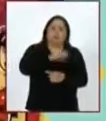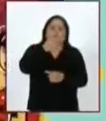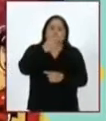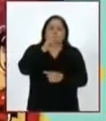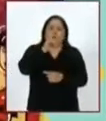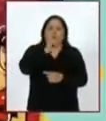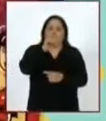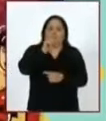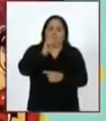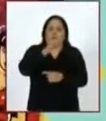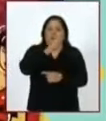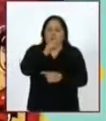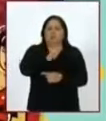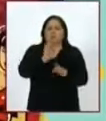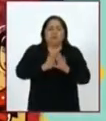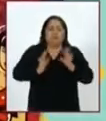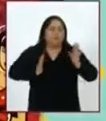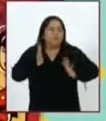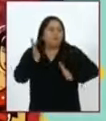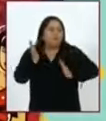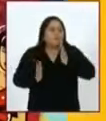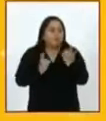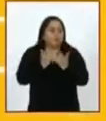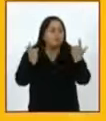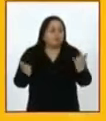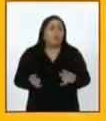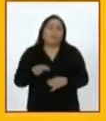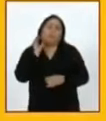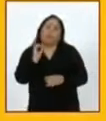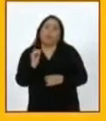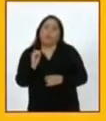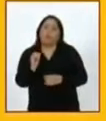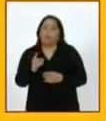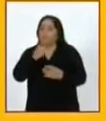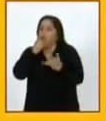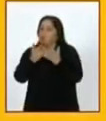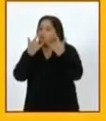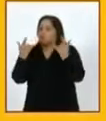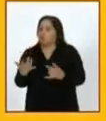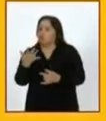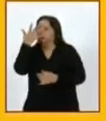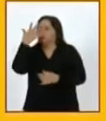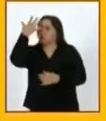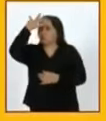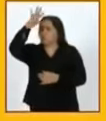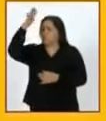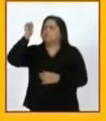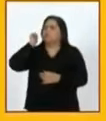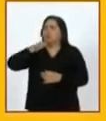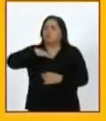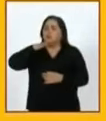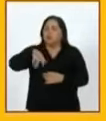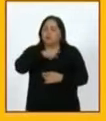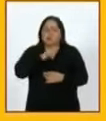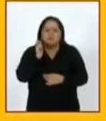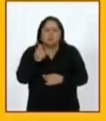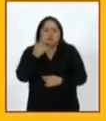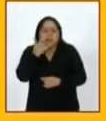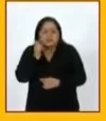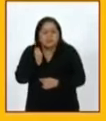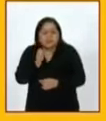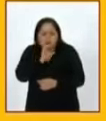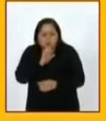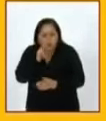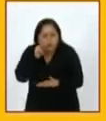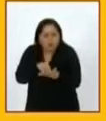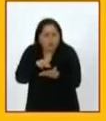son historietas de ciencia ficción. O La leyenda de los 5 soles, que busca despertar la curiosidad en los lectores